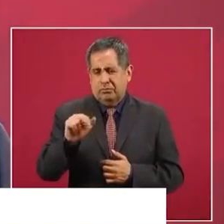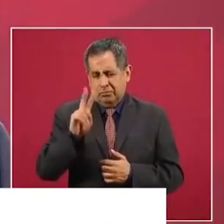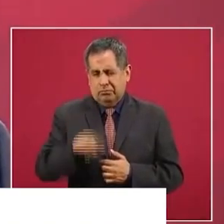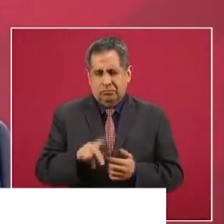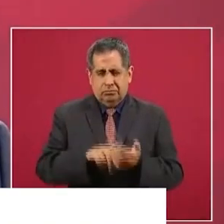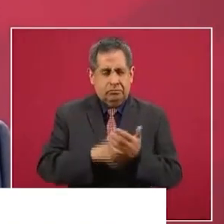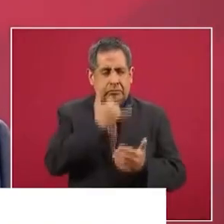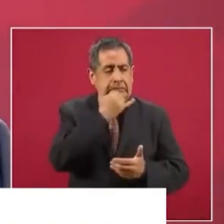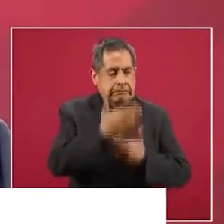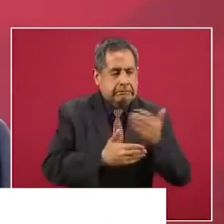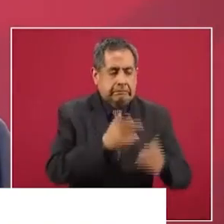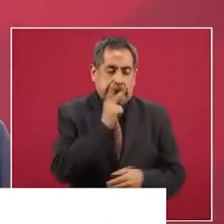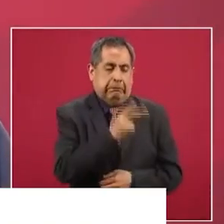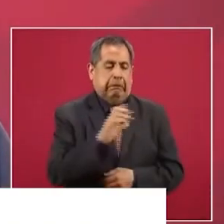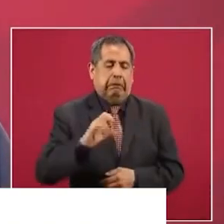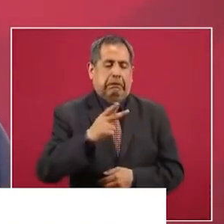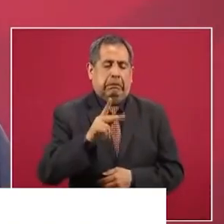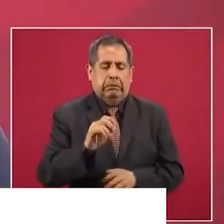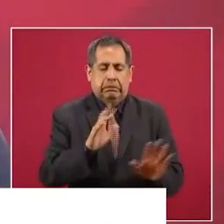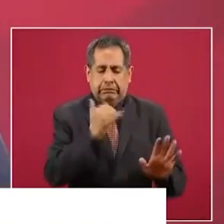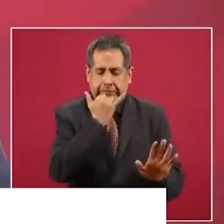ofrezco disculpa,